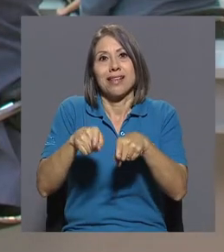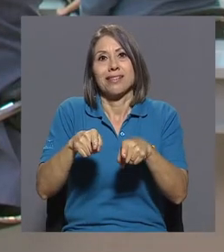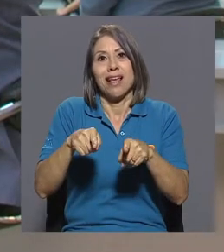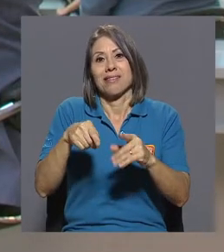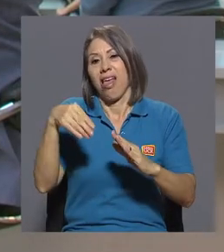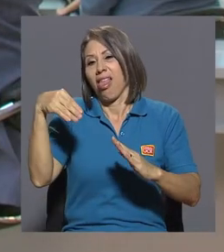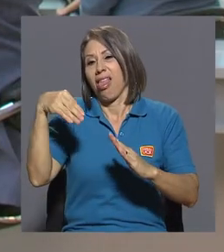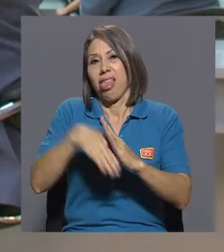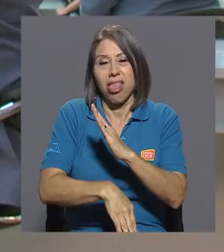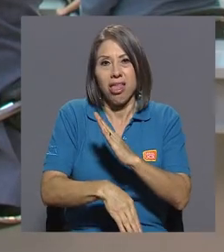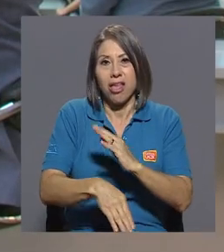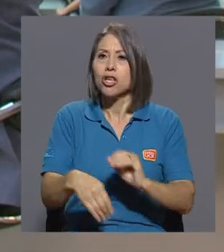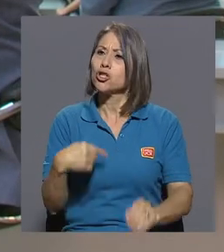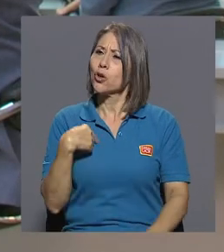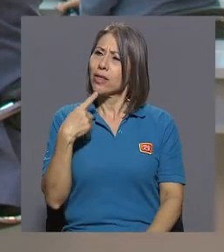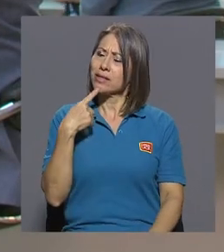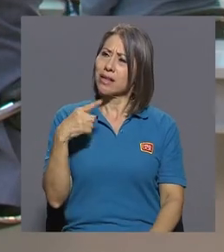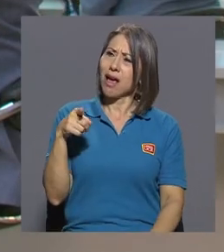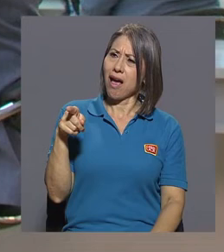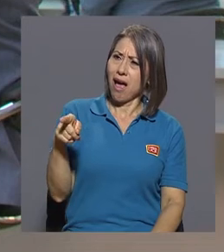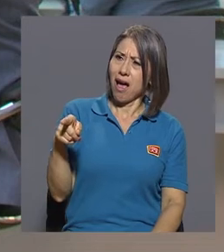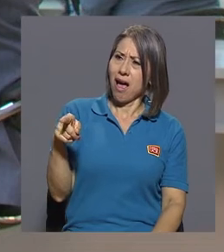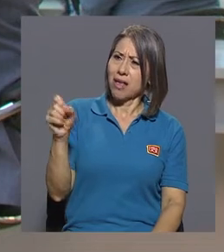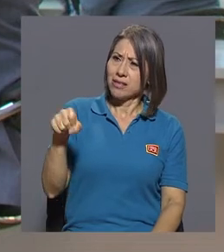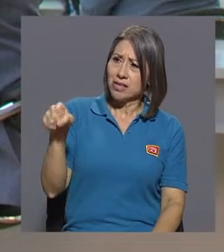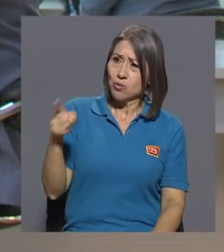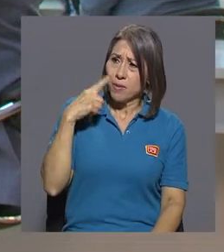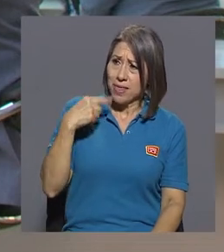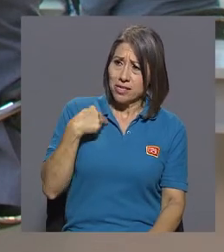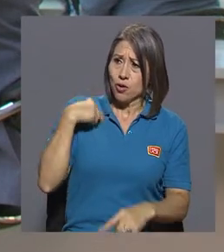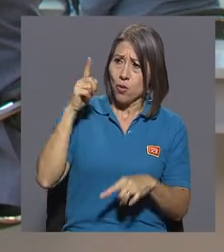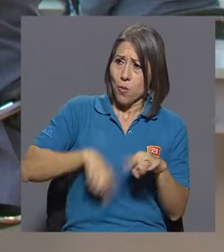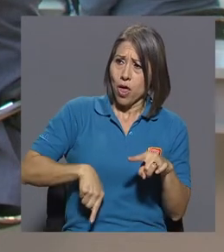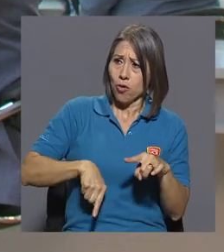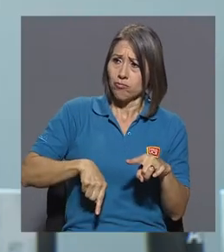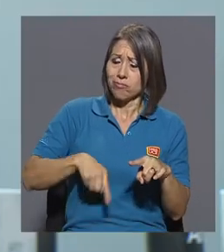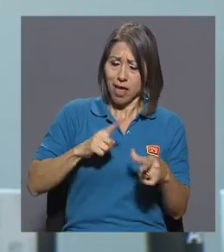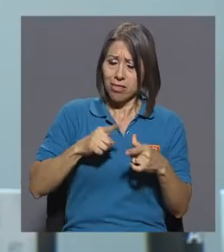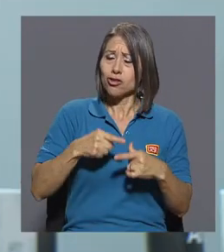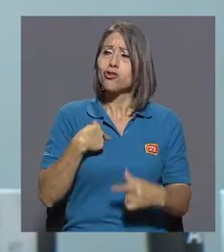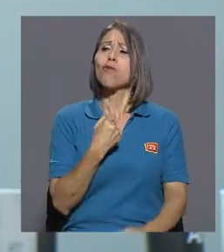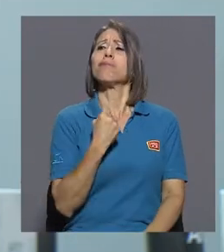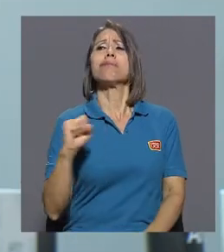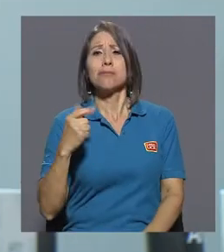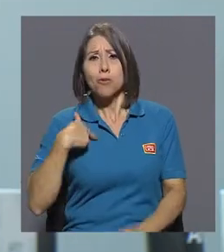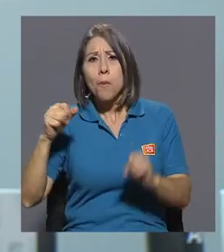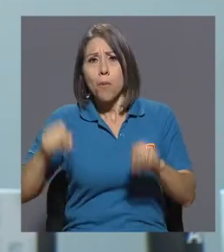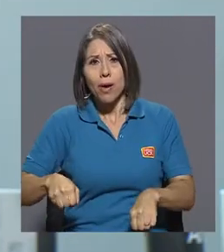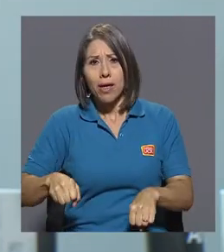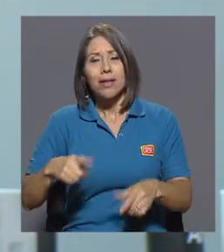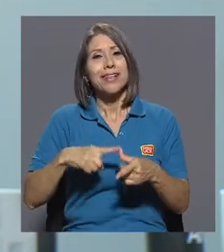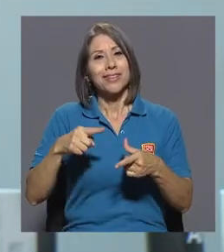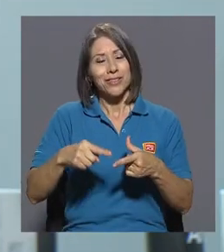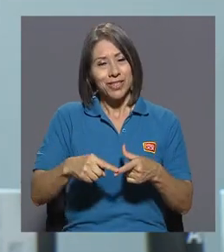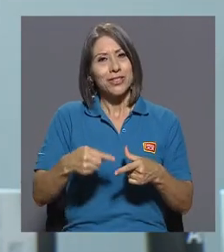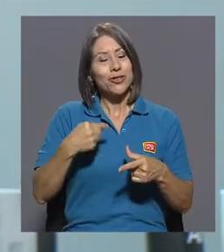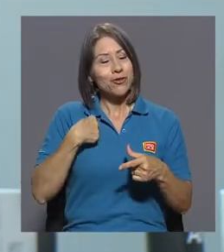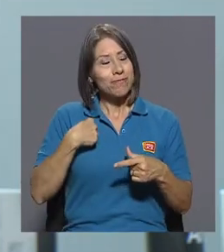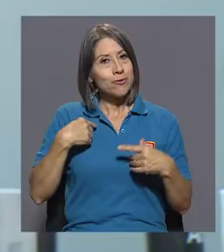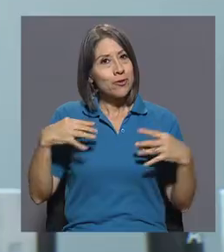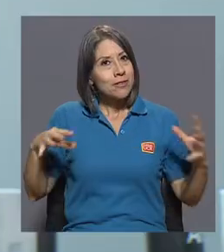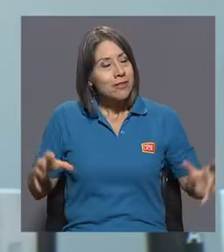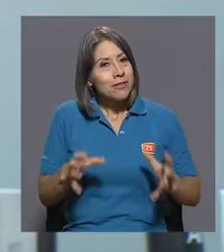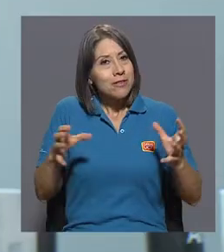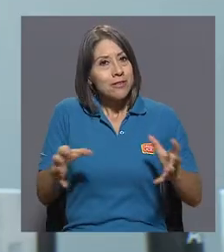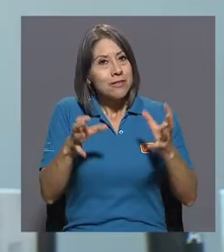decía, ah, sí, por eso no me dicen que no puedo hacerlo, entonces por eso es que lo voy a hacer. Entonces eso ahí me encendió a mí de una forma. El